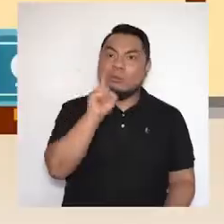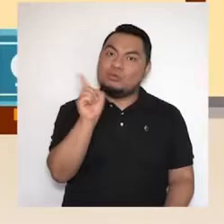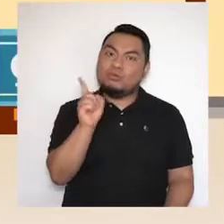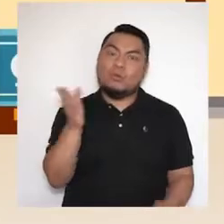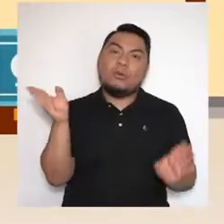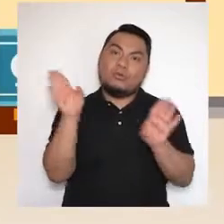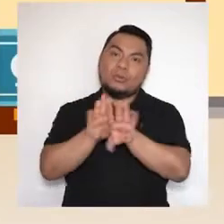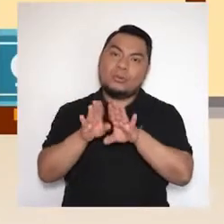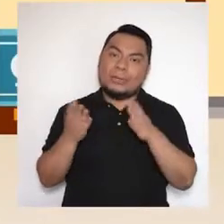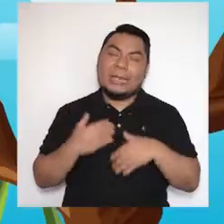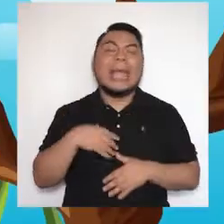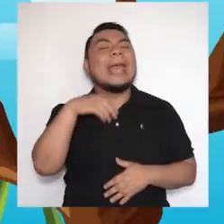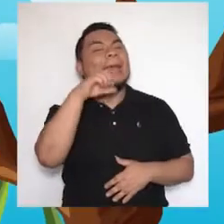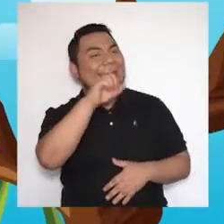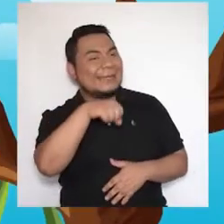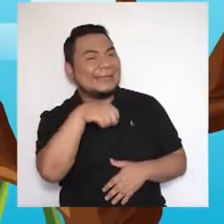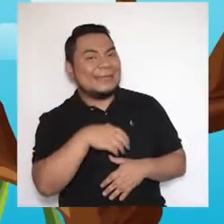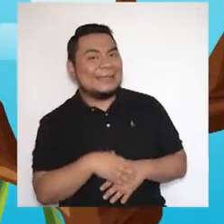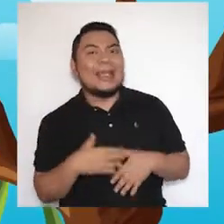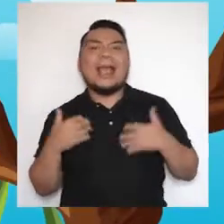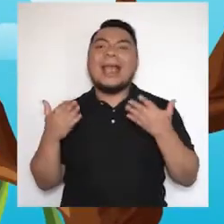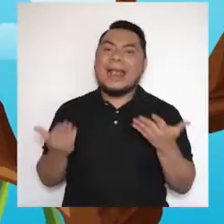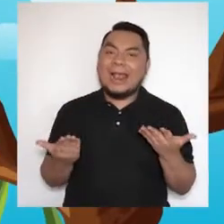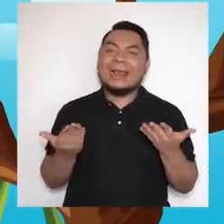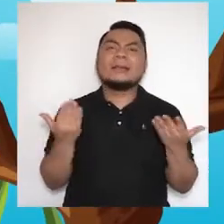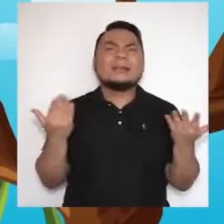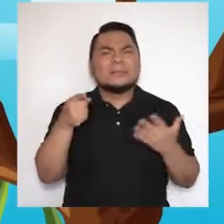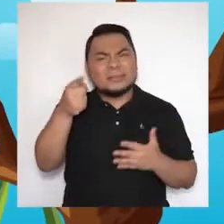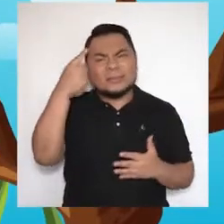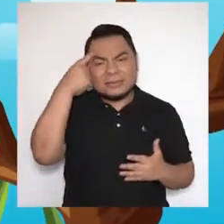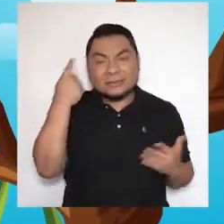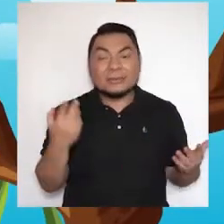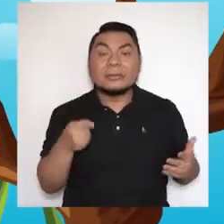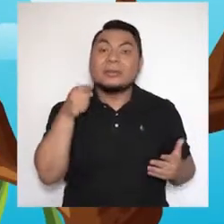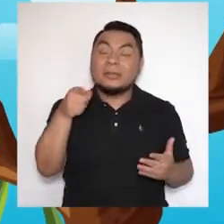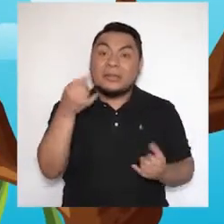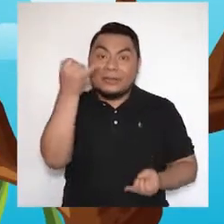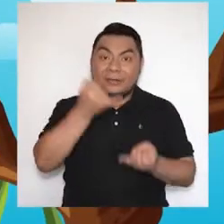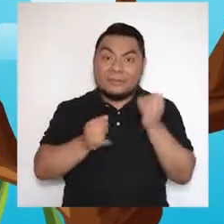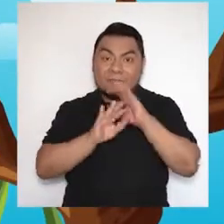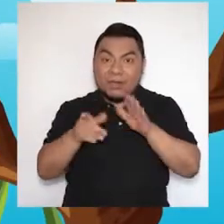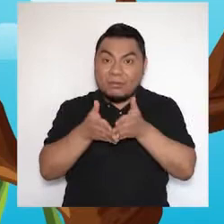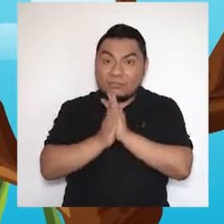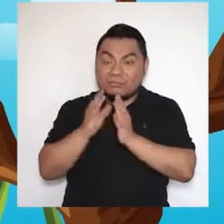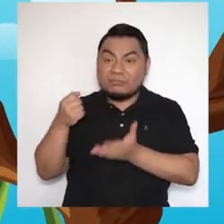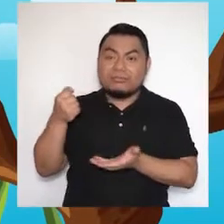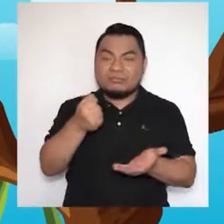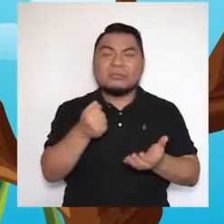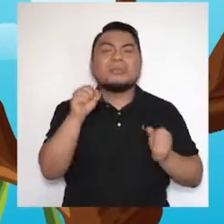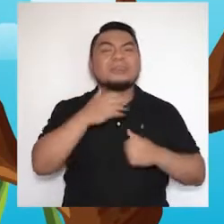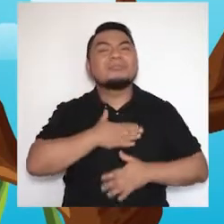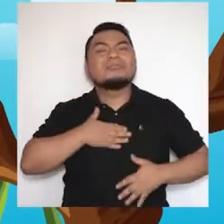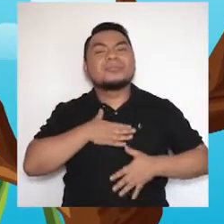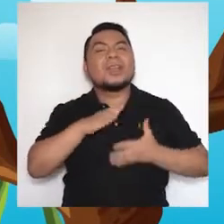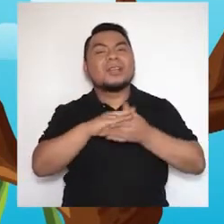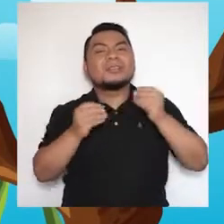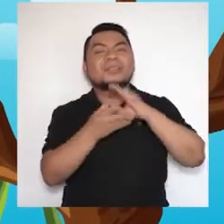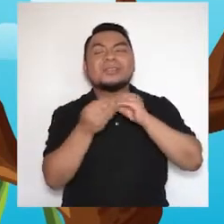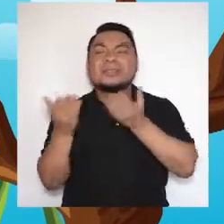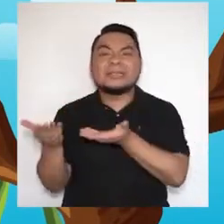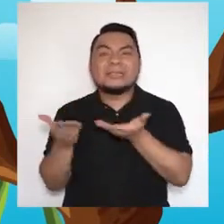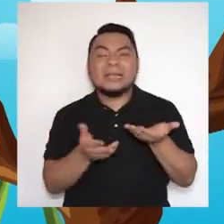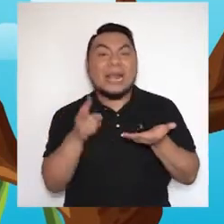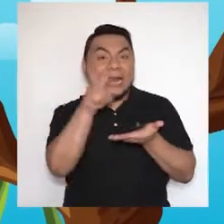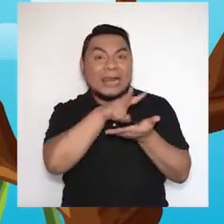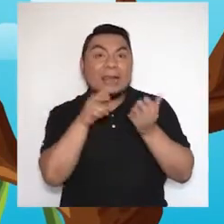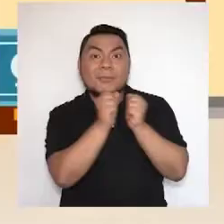desconocidos. ¡Así es! Entonces, ¿qué te parece si mientras terminas con ese pedido, disfrutamos de la historia que nos trae